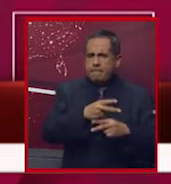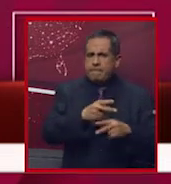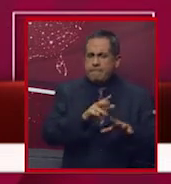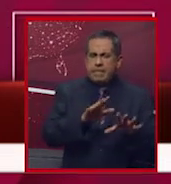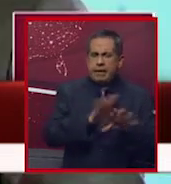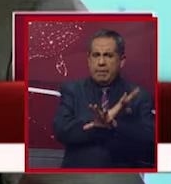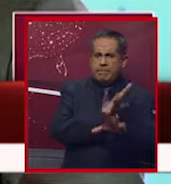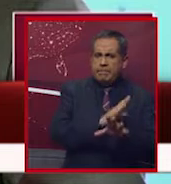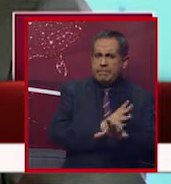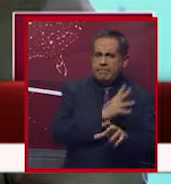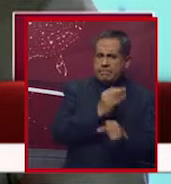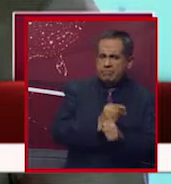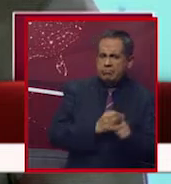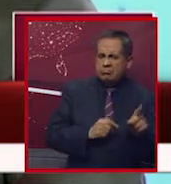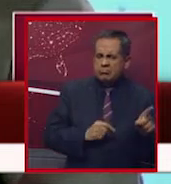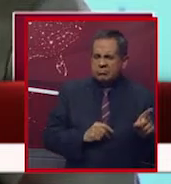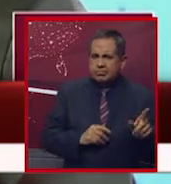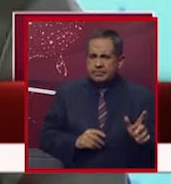a